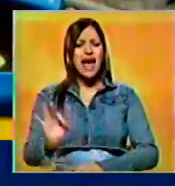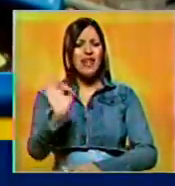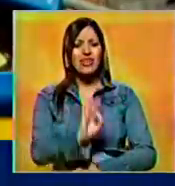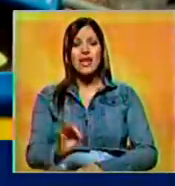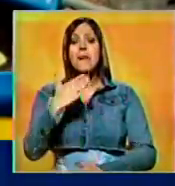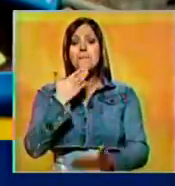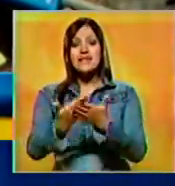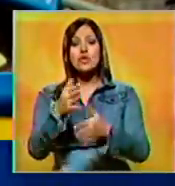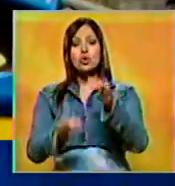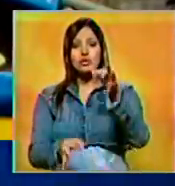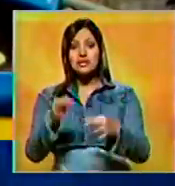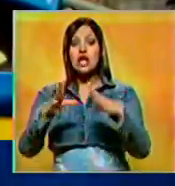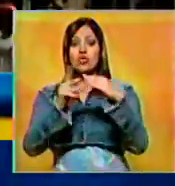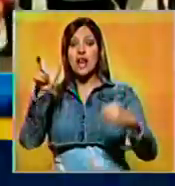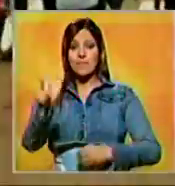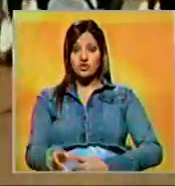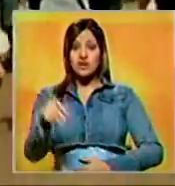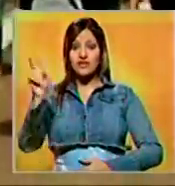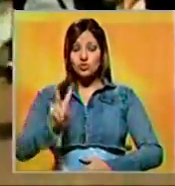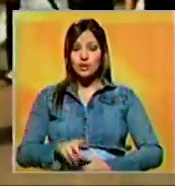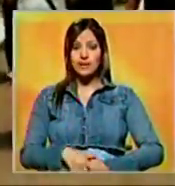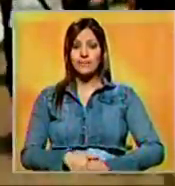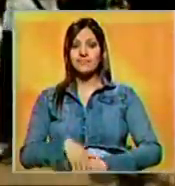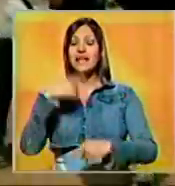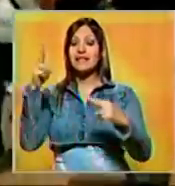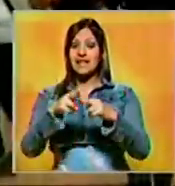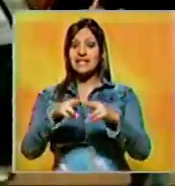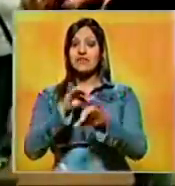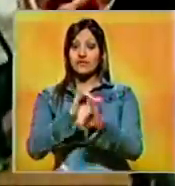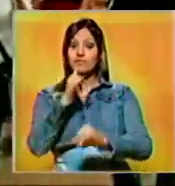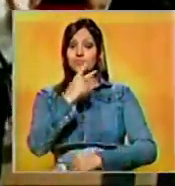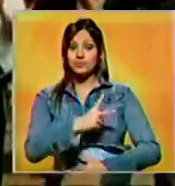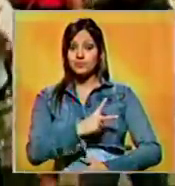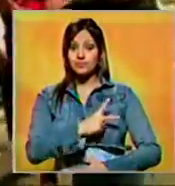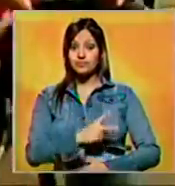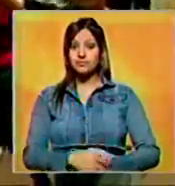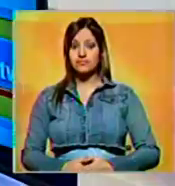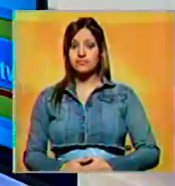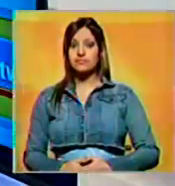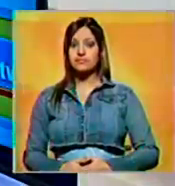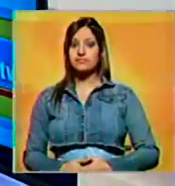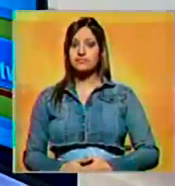estaba pidiendo justicia para todos los venezolanos. En Táchira, Javier Faría, Noticiero Venevisión.